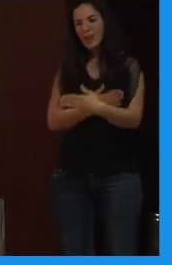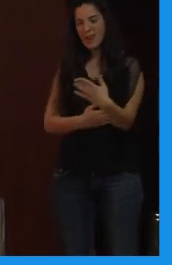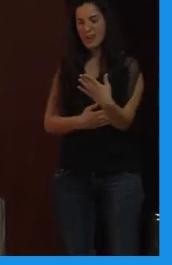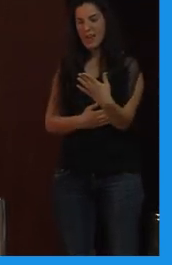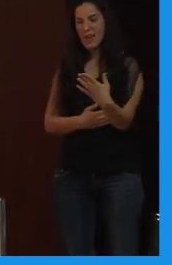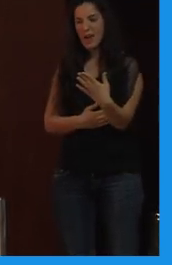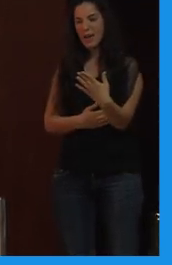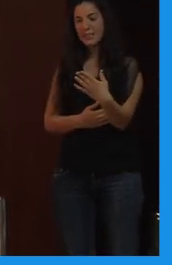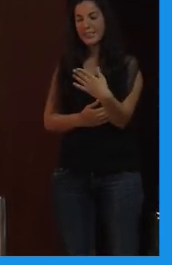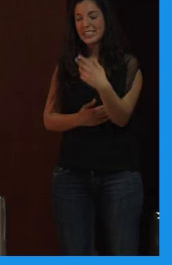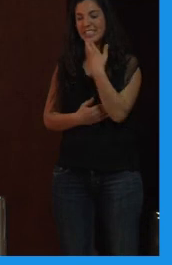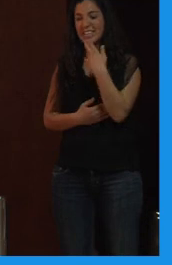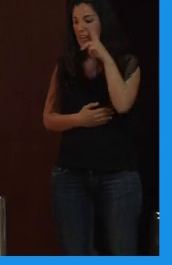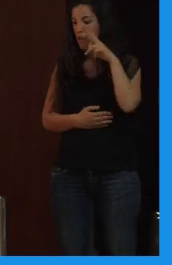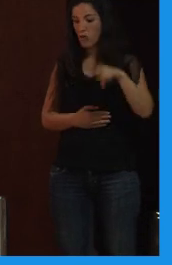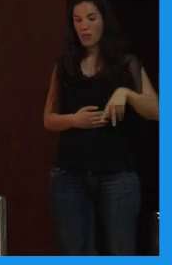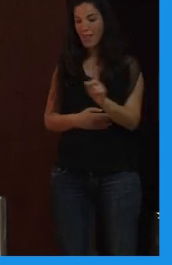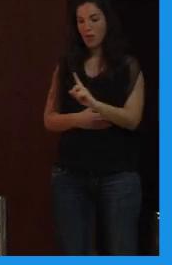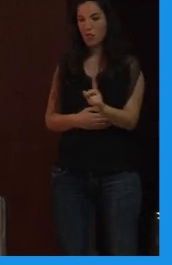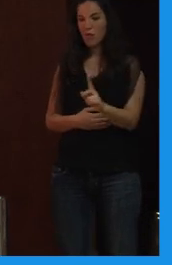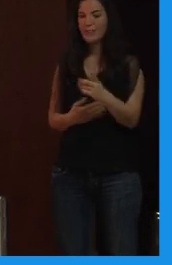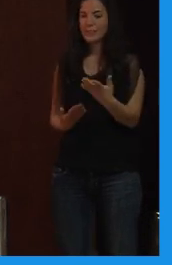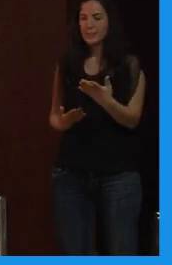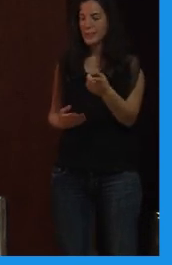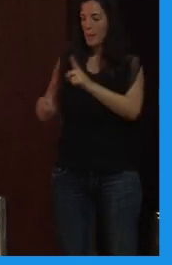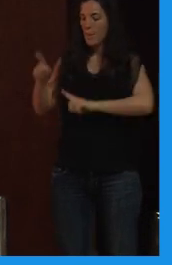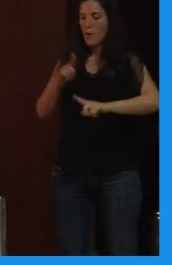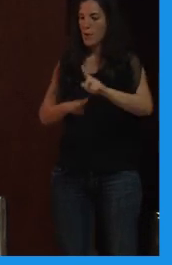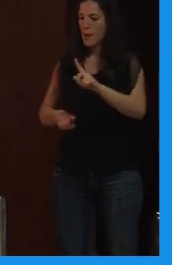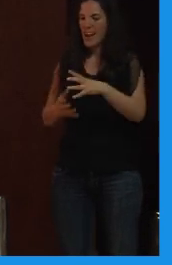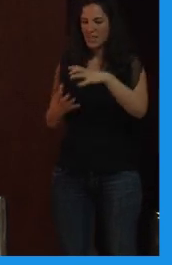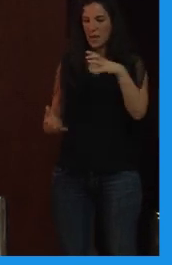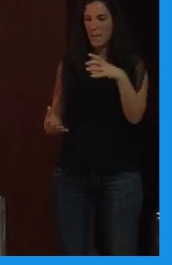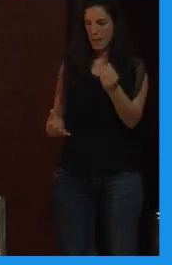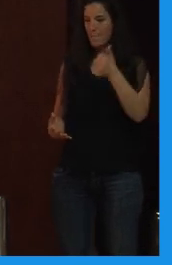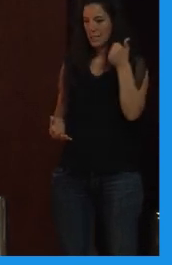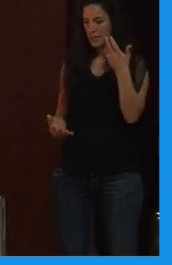estuviese reconocido, porque me ha sorprendido en un diagnóstico que ya está desde el año 90